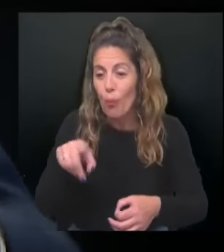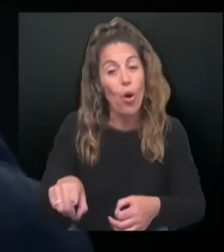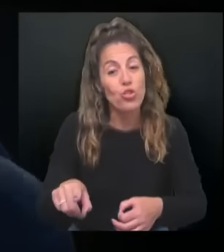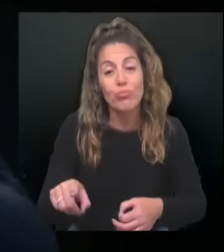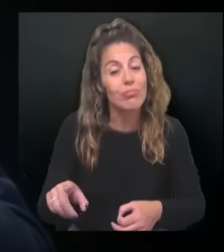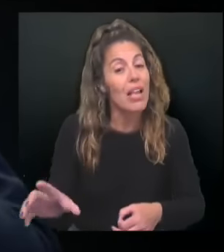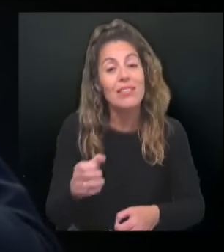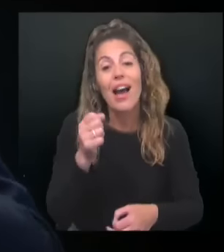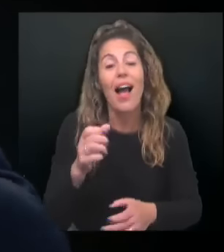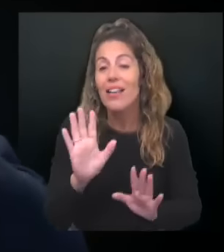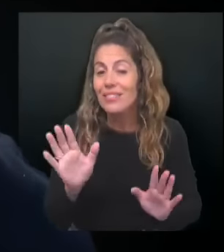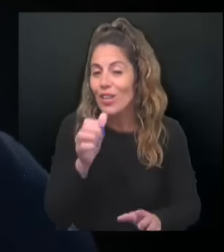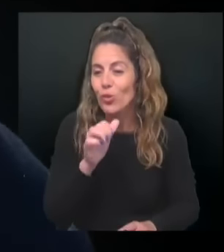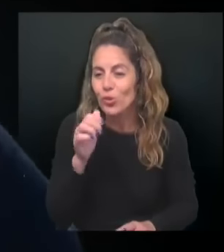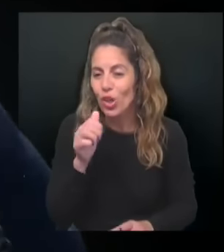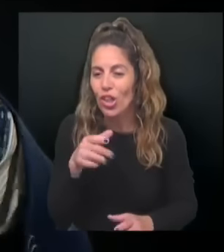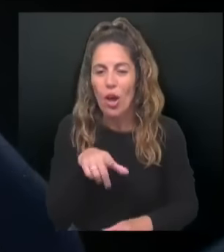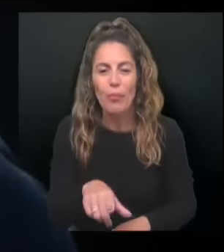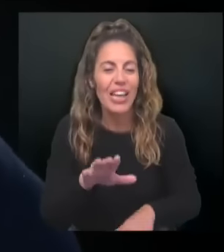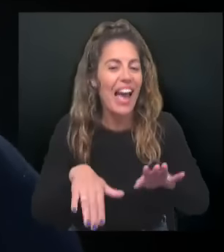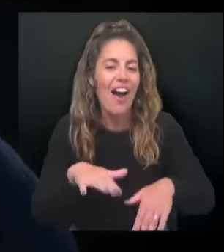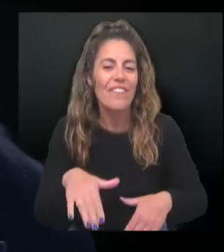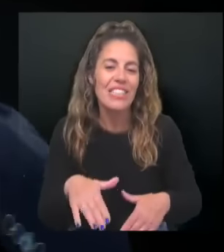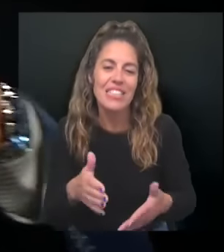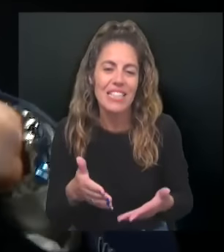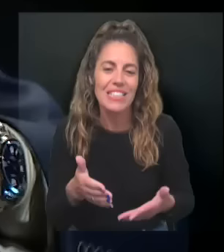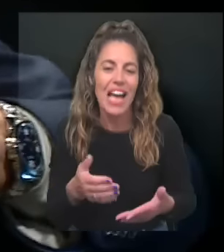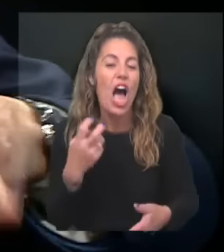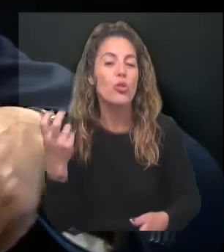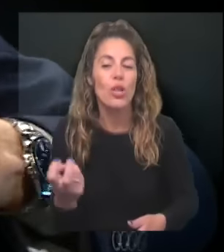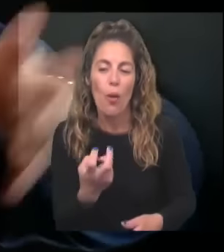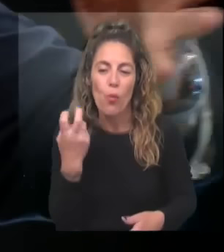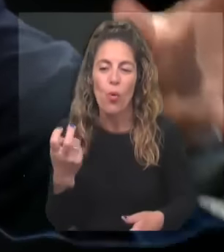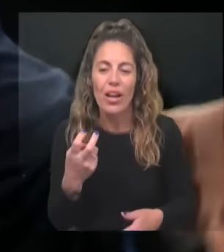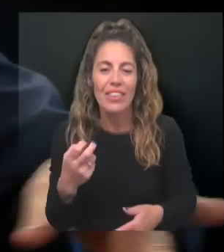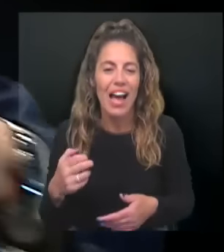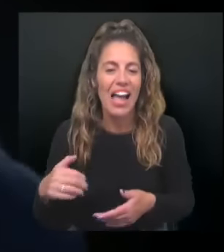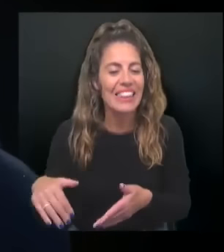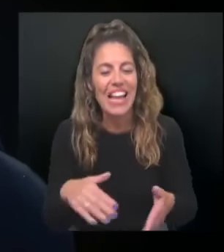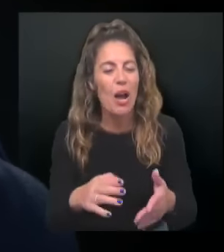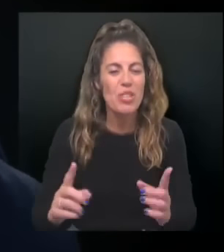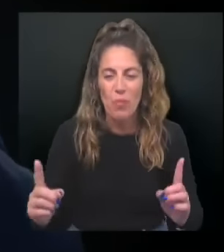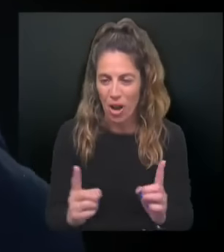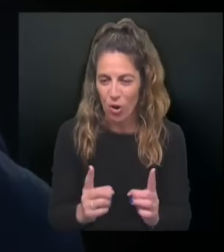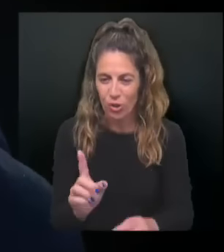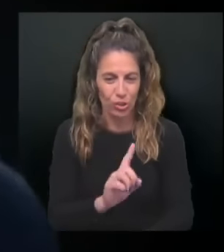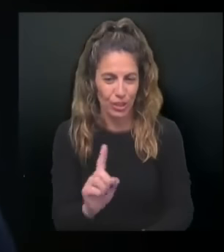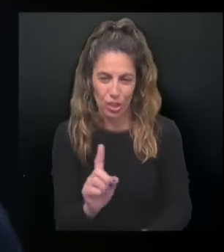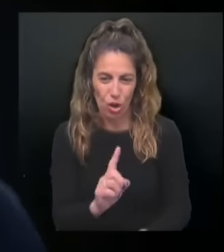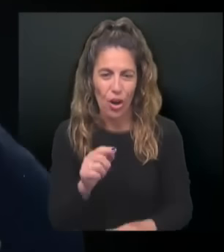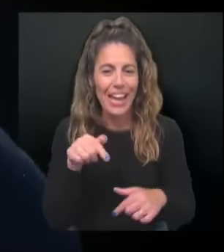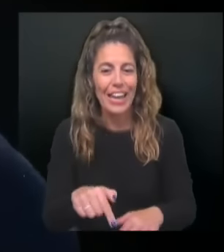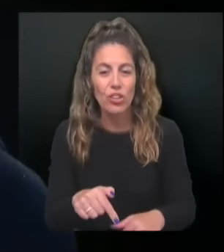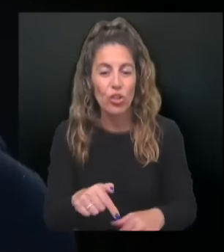Bueno, porque me parece que a veces hay una búsqueda del camino más corto y de no, y estos